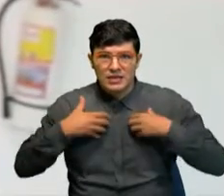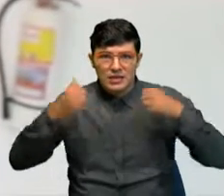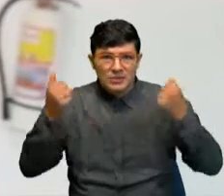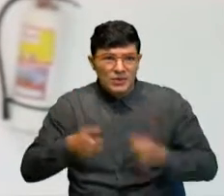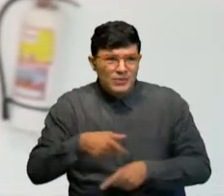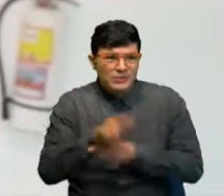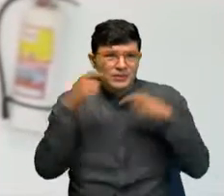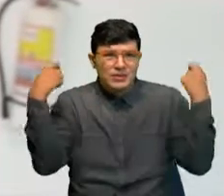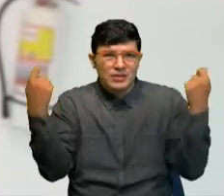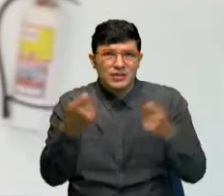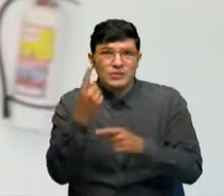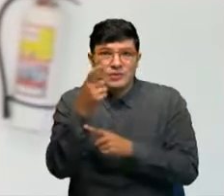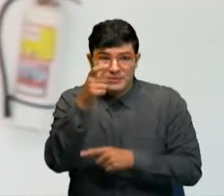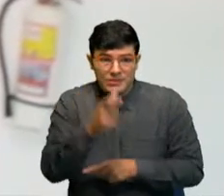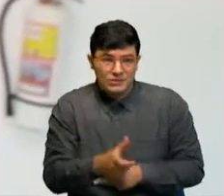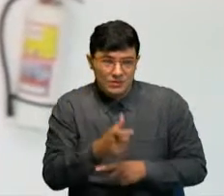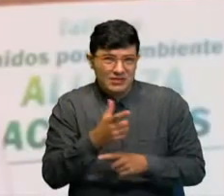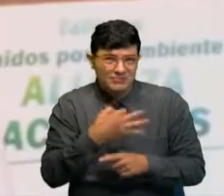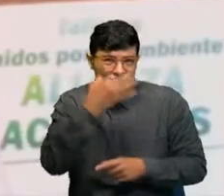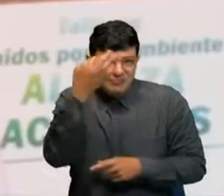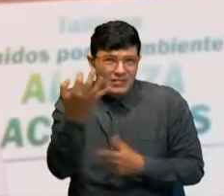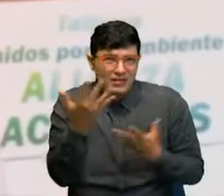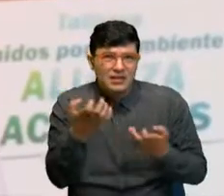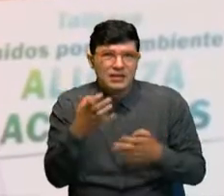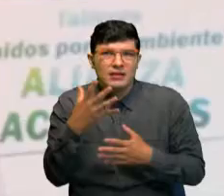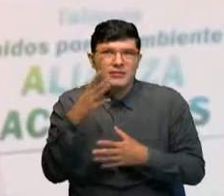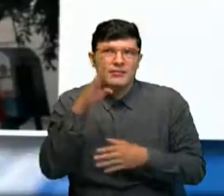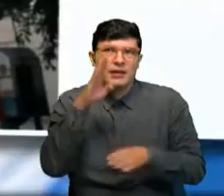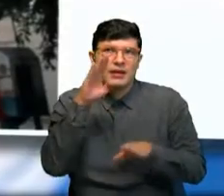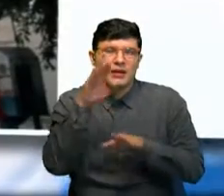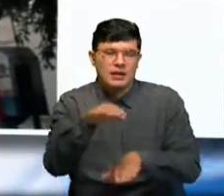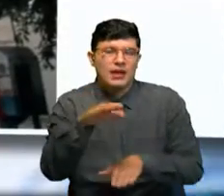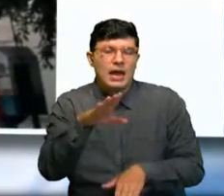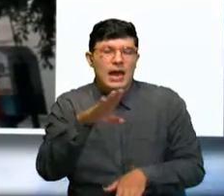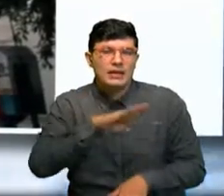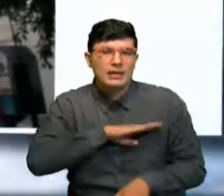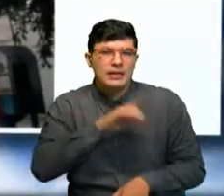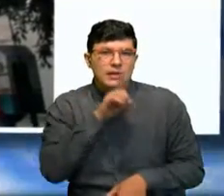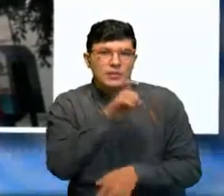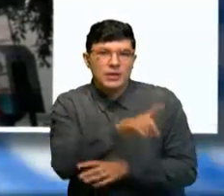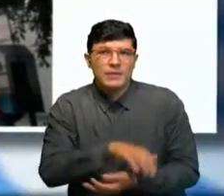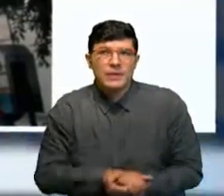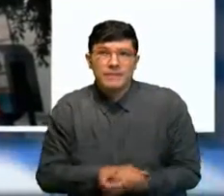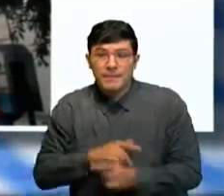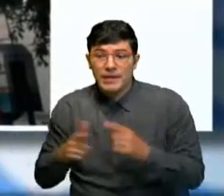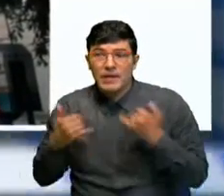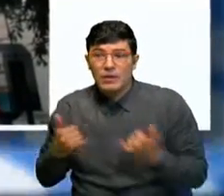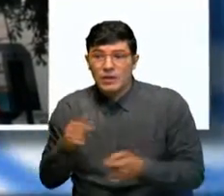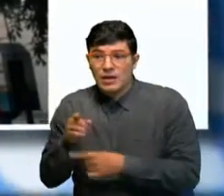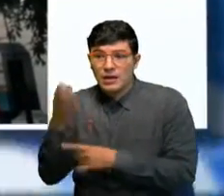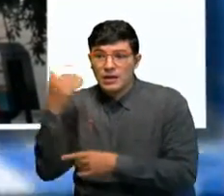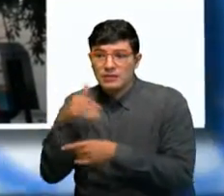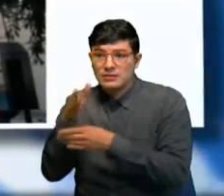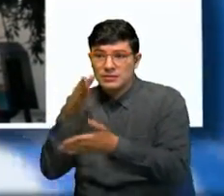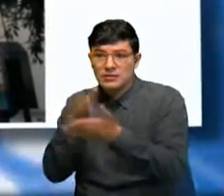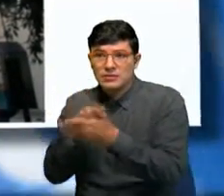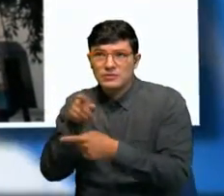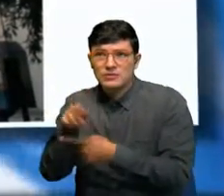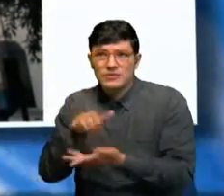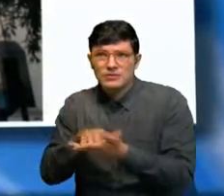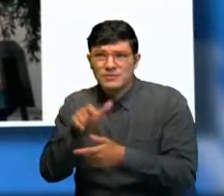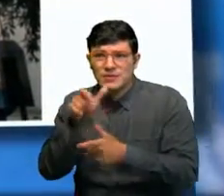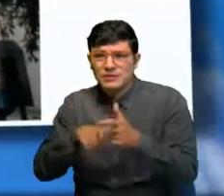de uno de los candidatos a la alcaldía de bucaramanga según las denuncias que reposan en el ente de control los